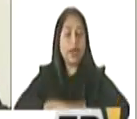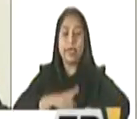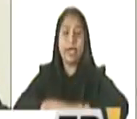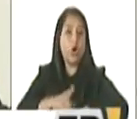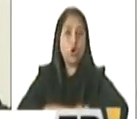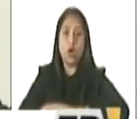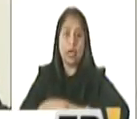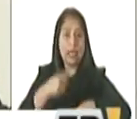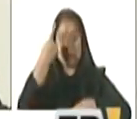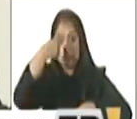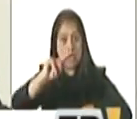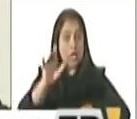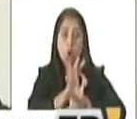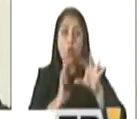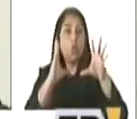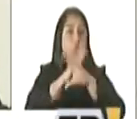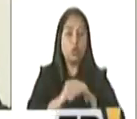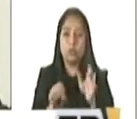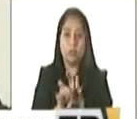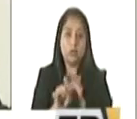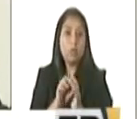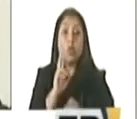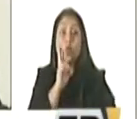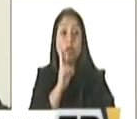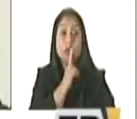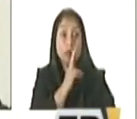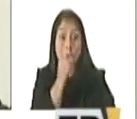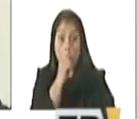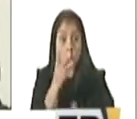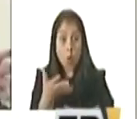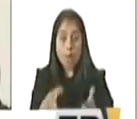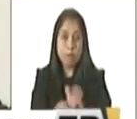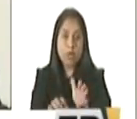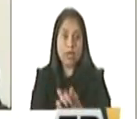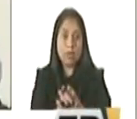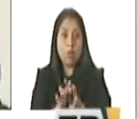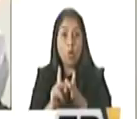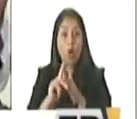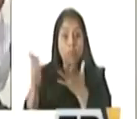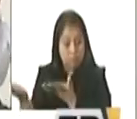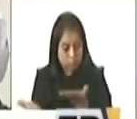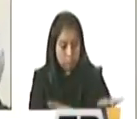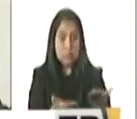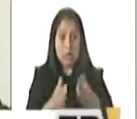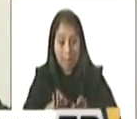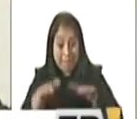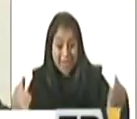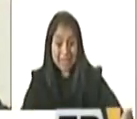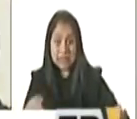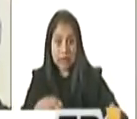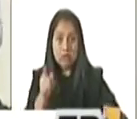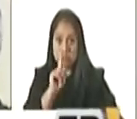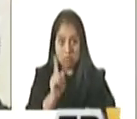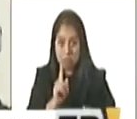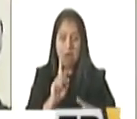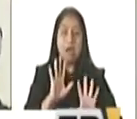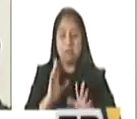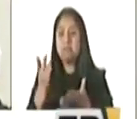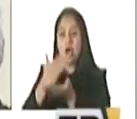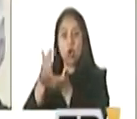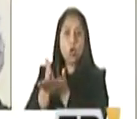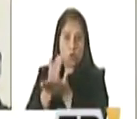de la noche. Si un restaurante no puede tener abiertas las mesas, pero sí puede tener abierta la cocina, y si